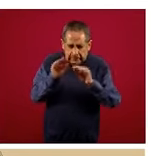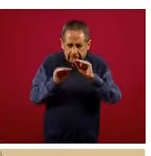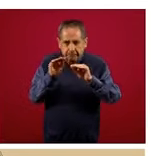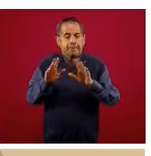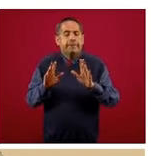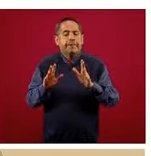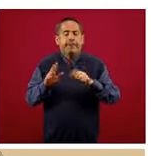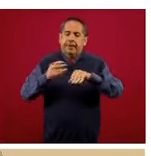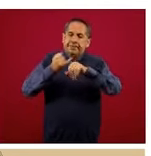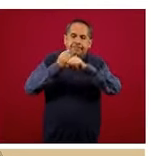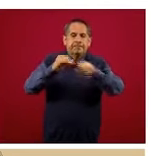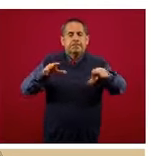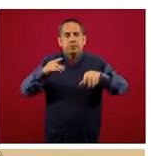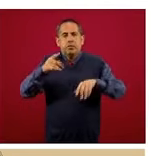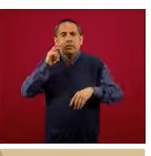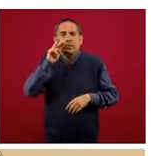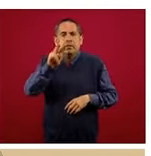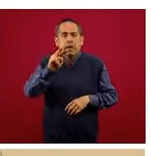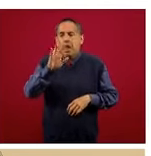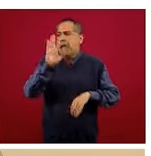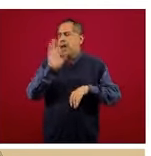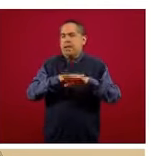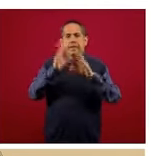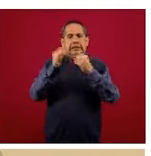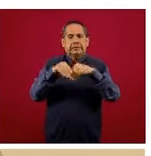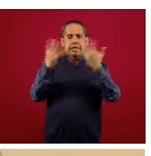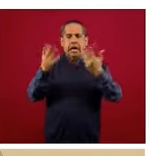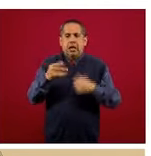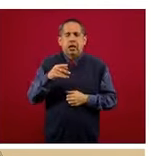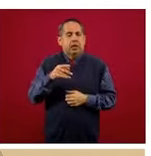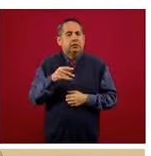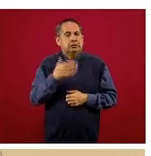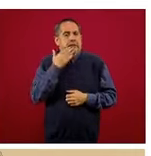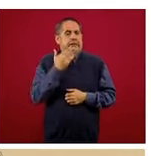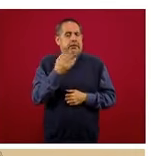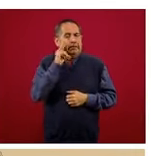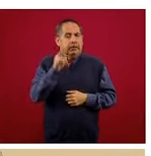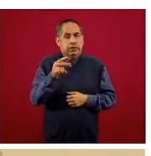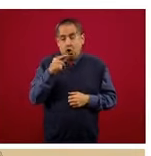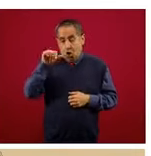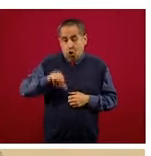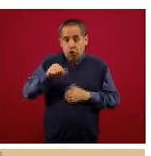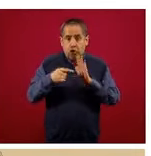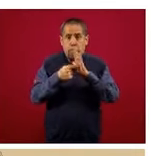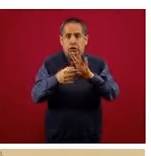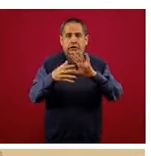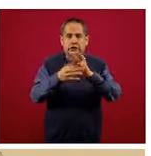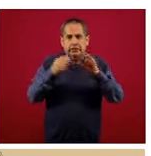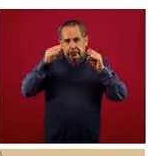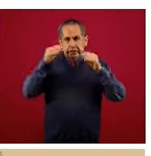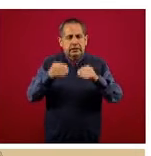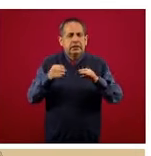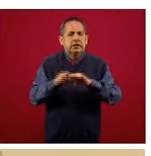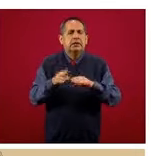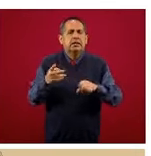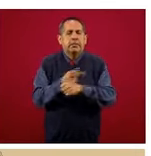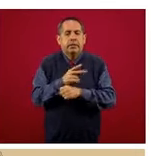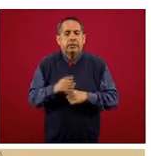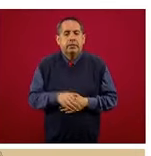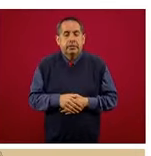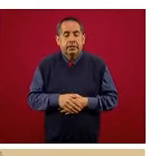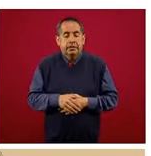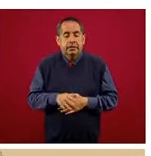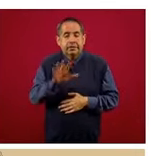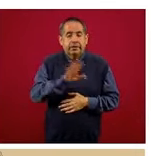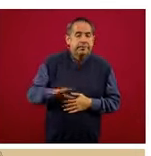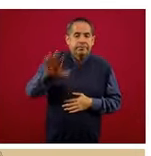en relación a la información que presentamos en ellas. El día de hoy traemos el enfoque de la región de